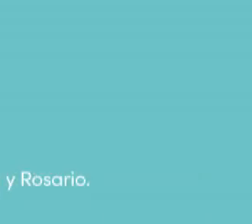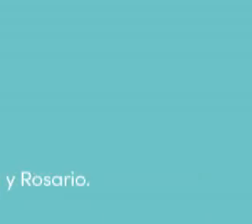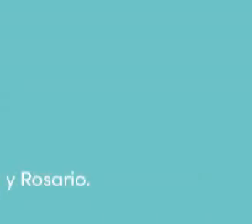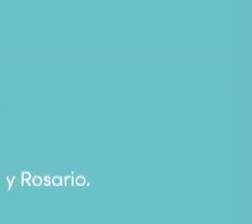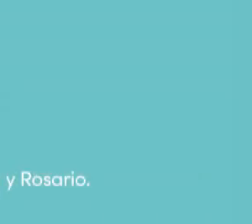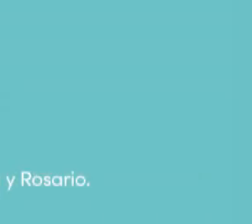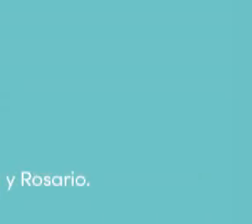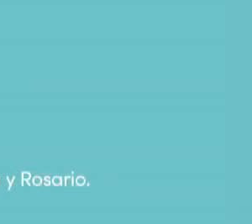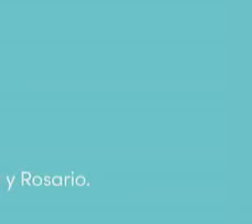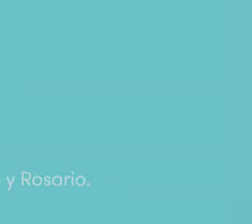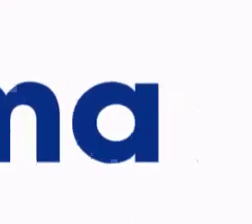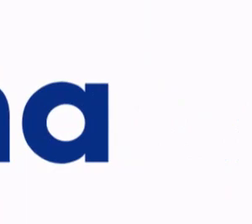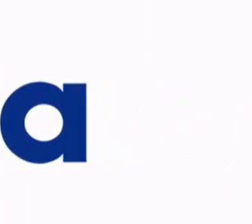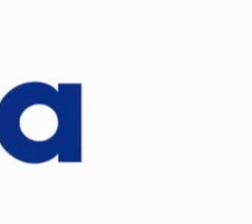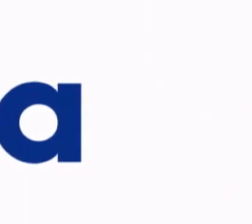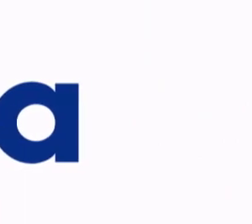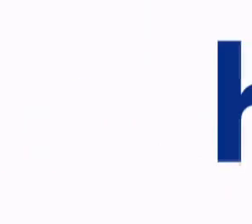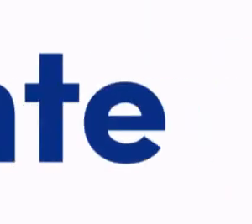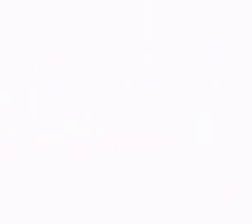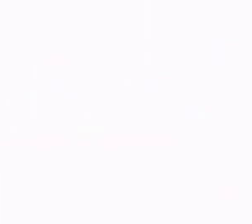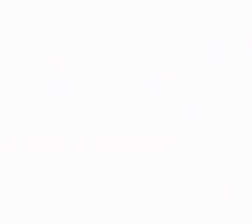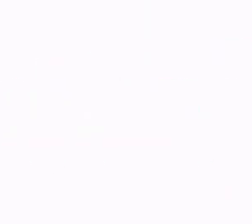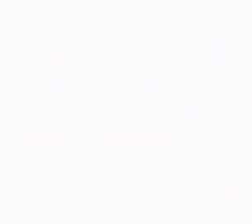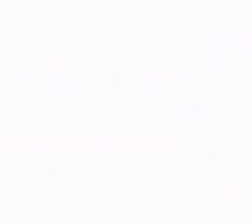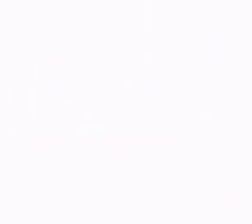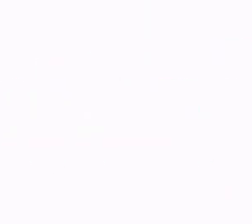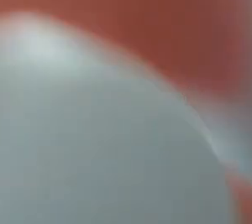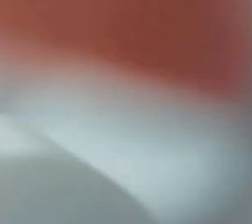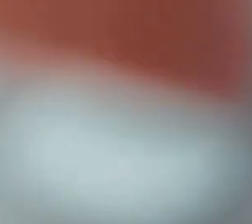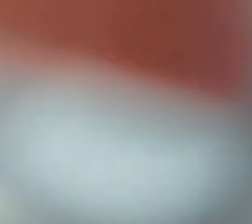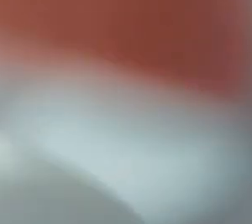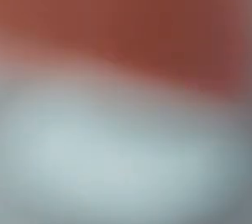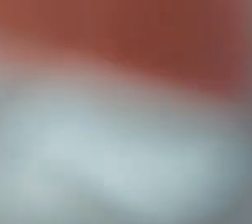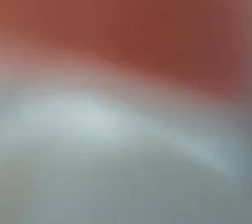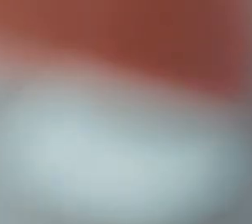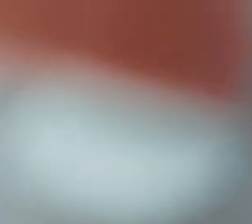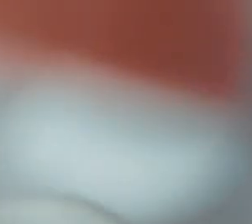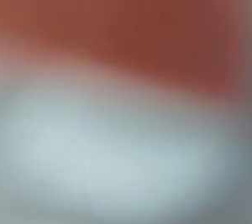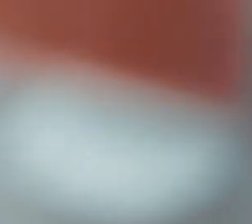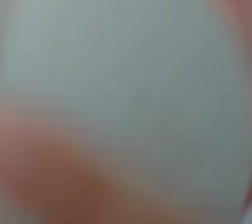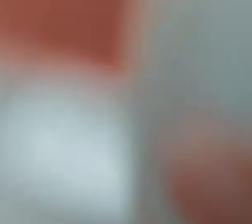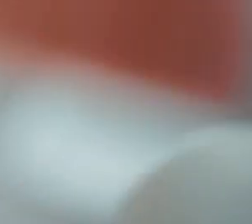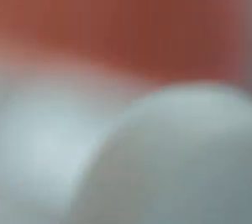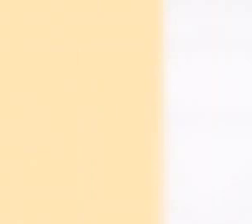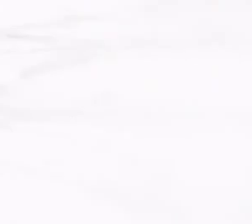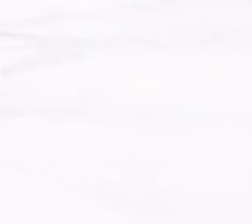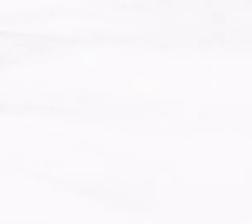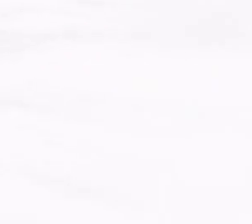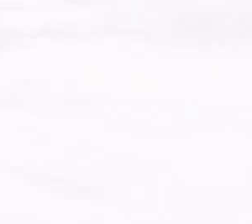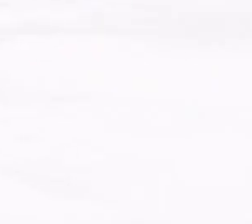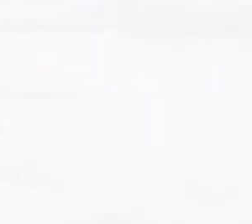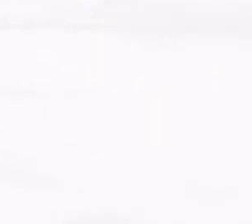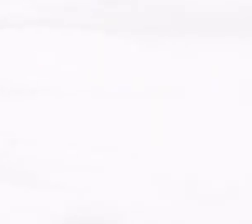10 argentinas se cambiarían a DAB con un cuarto de crema humectante. ¿Un cuarto de crema humectante? ¡Es increíble!